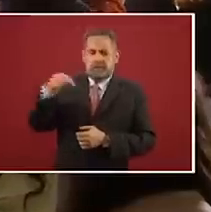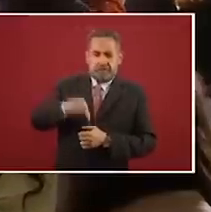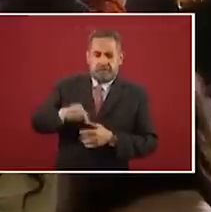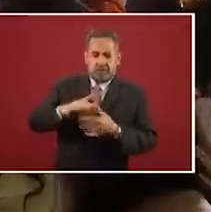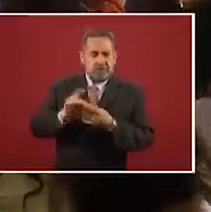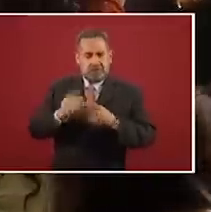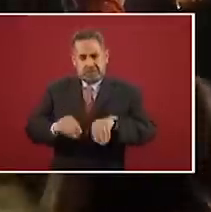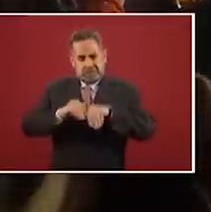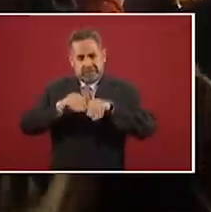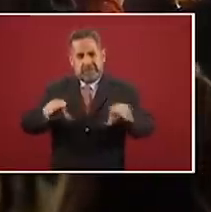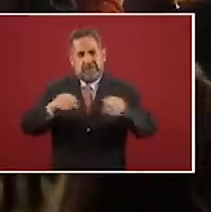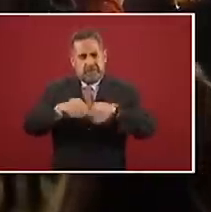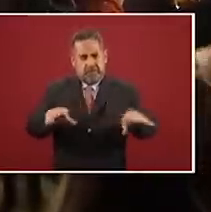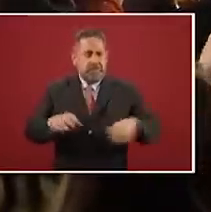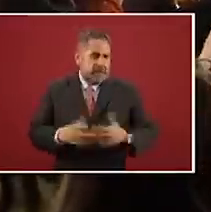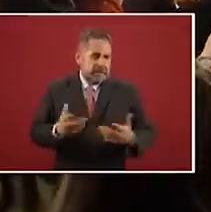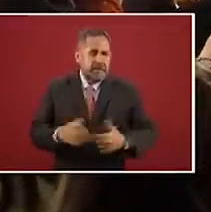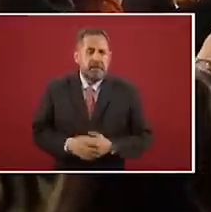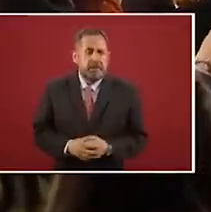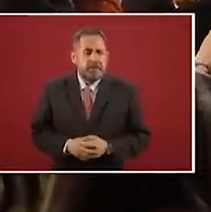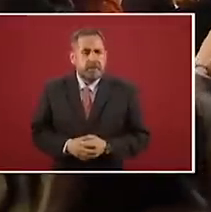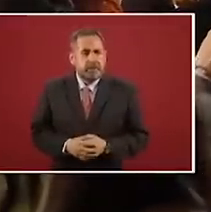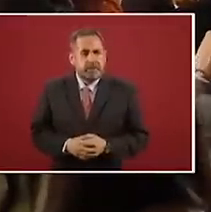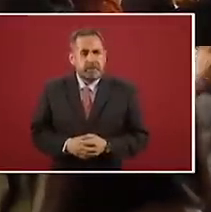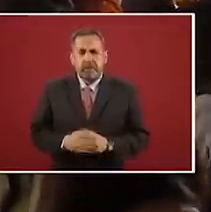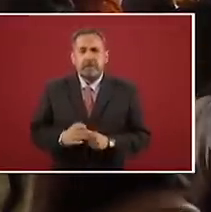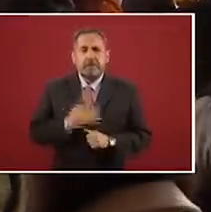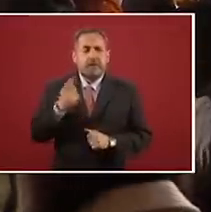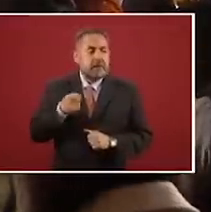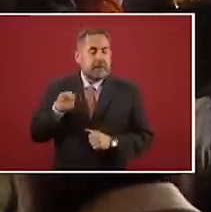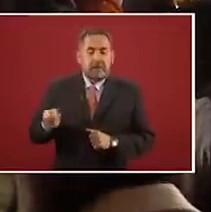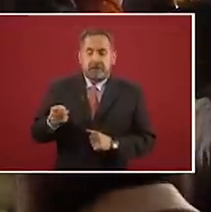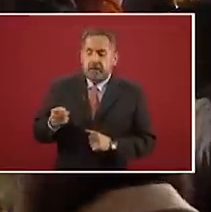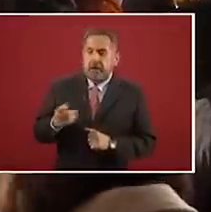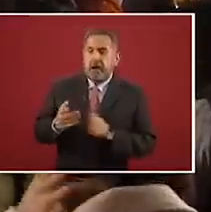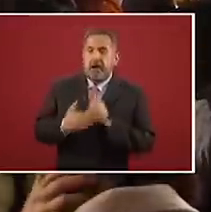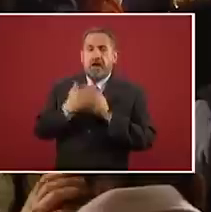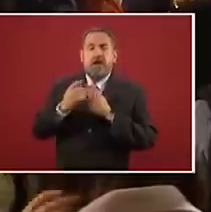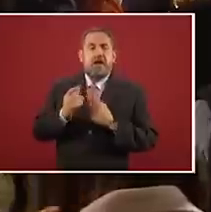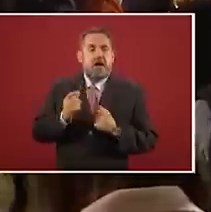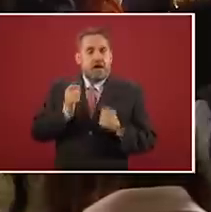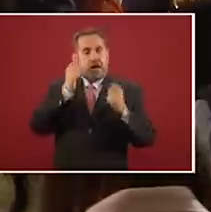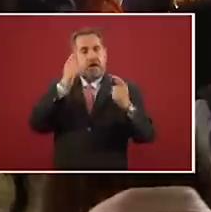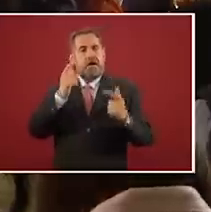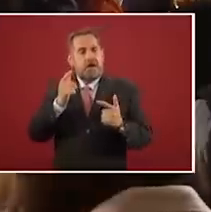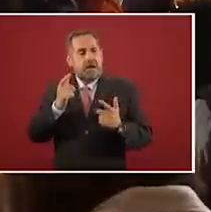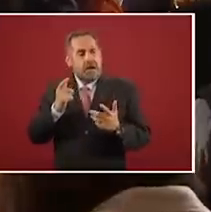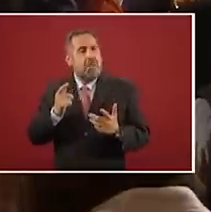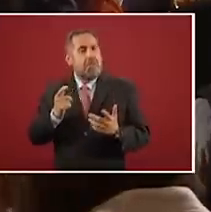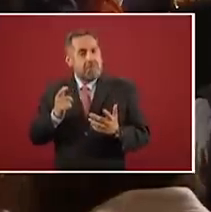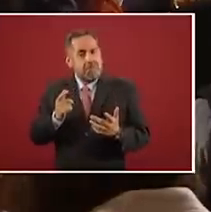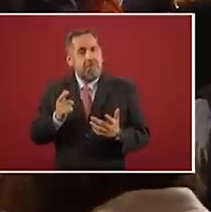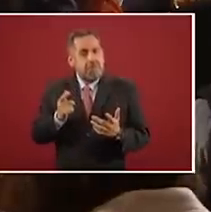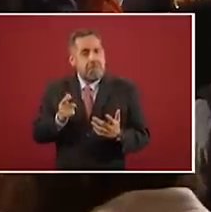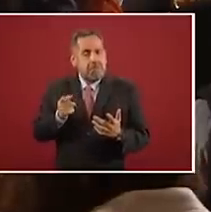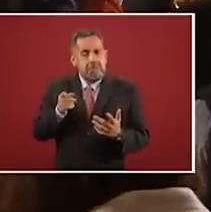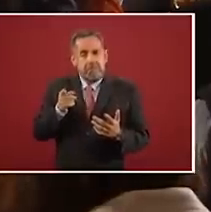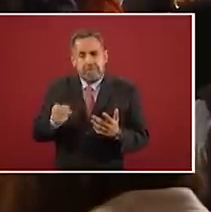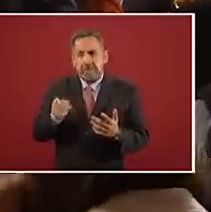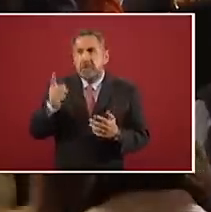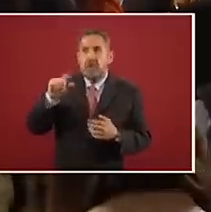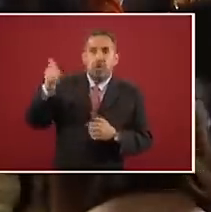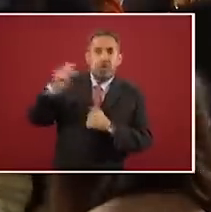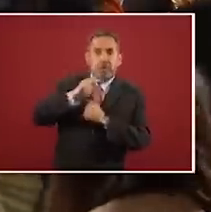informe sobre esto, porque es una señal, es un indicador de